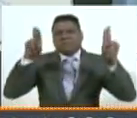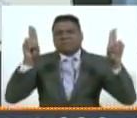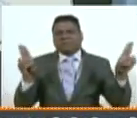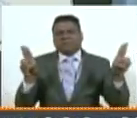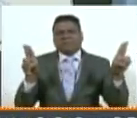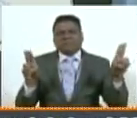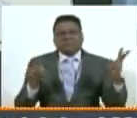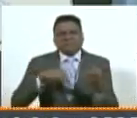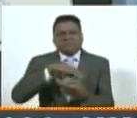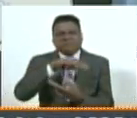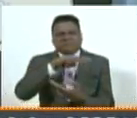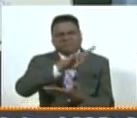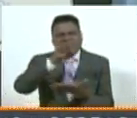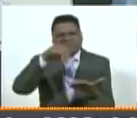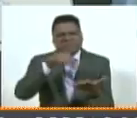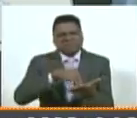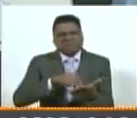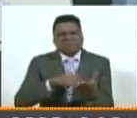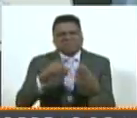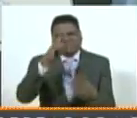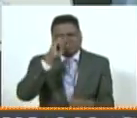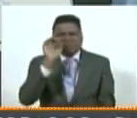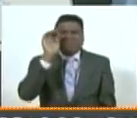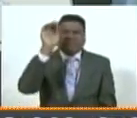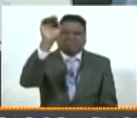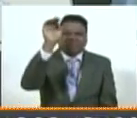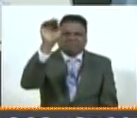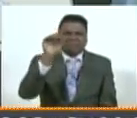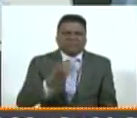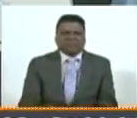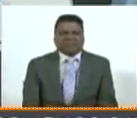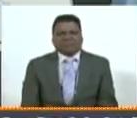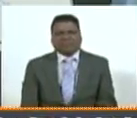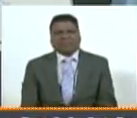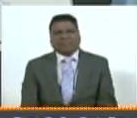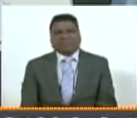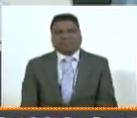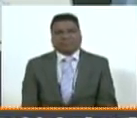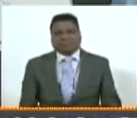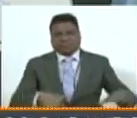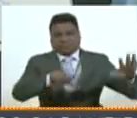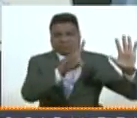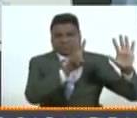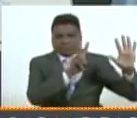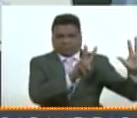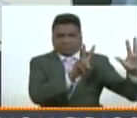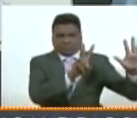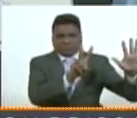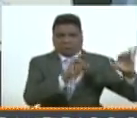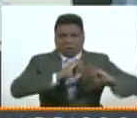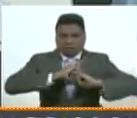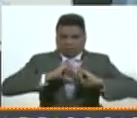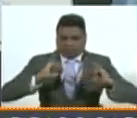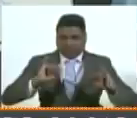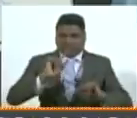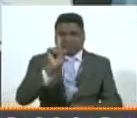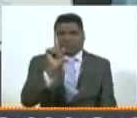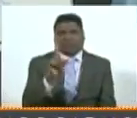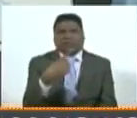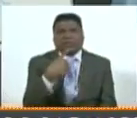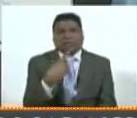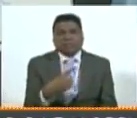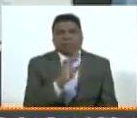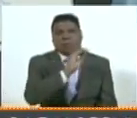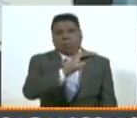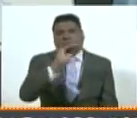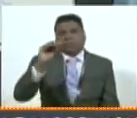la República en los años por venir séptimo finalmente hacemos